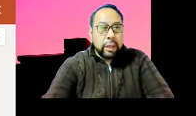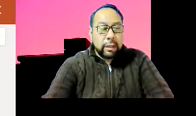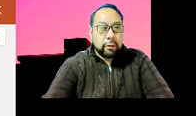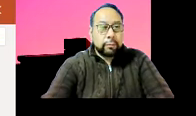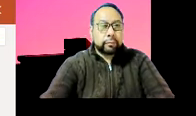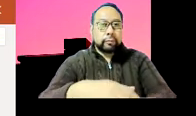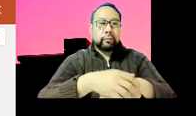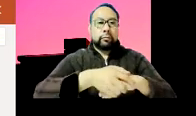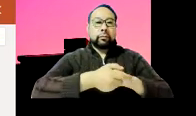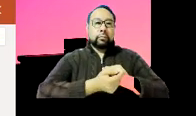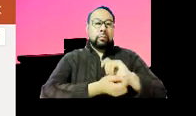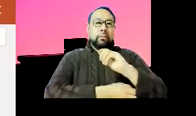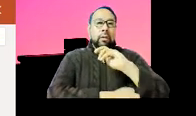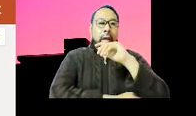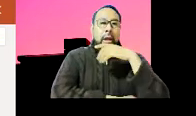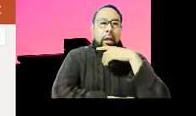Entonces, convencer.